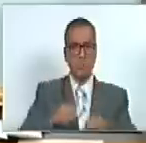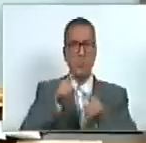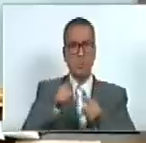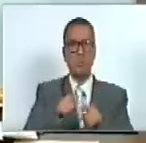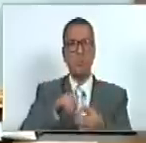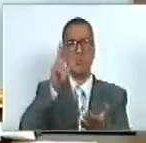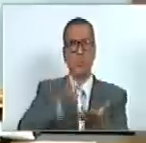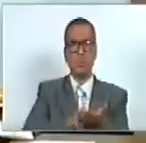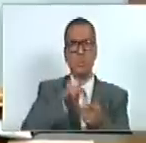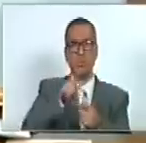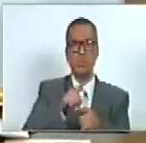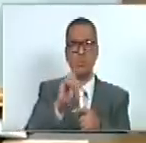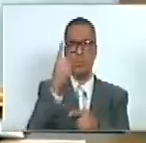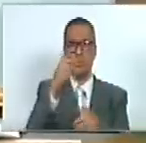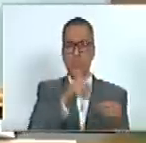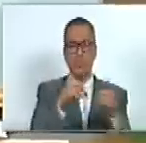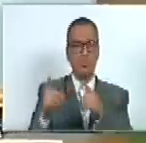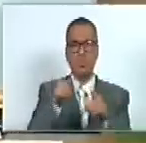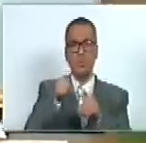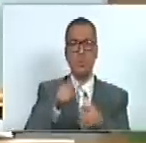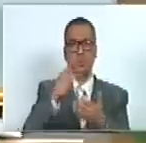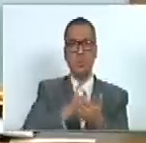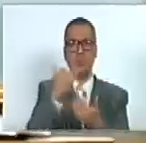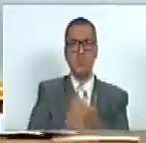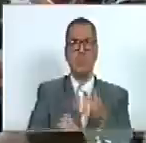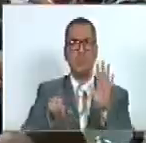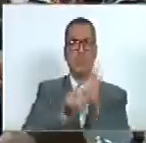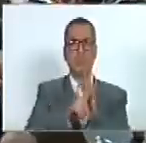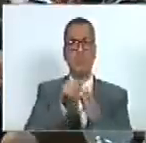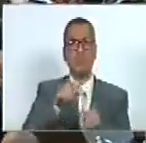sea aprobada en primera discusión este proyecto de ley.